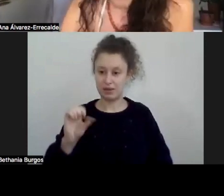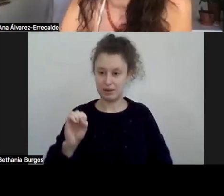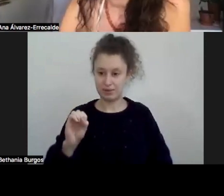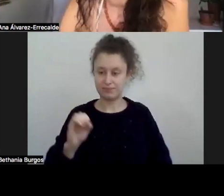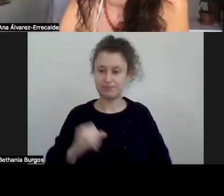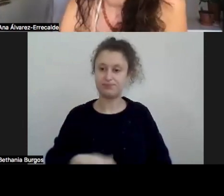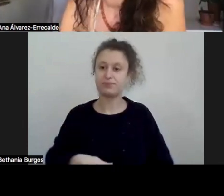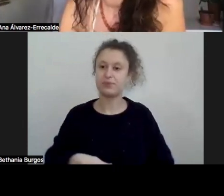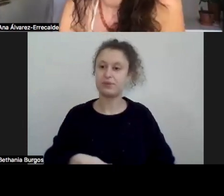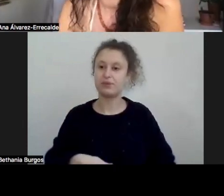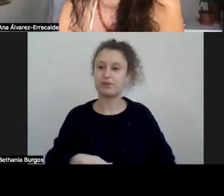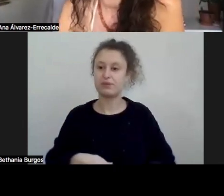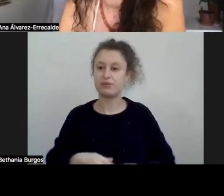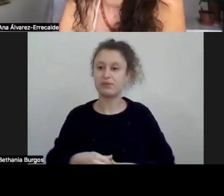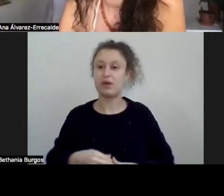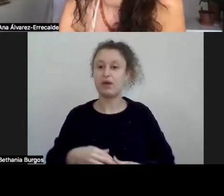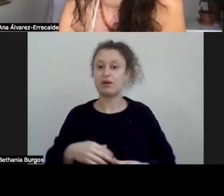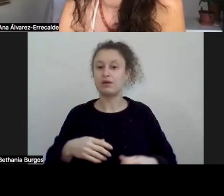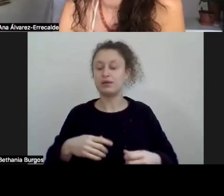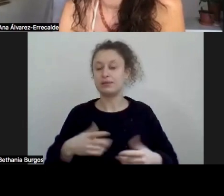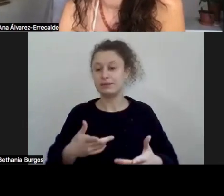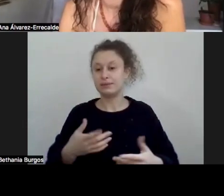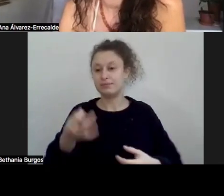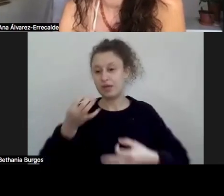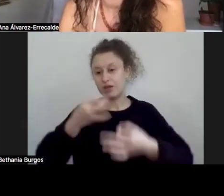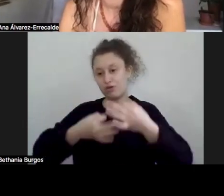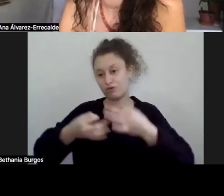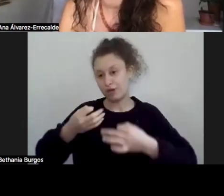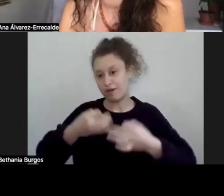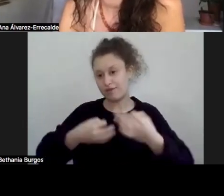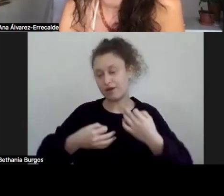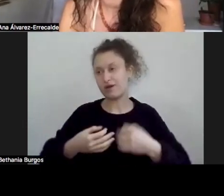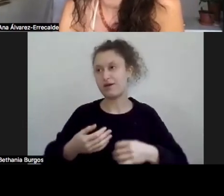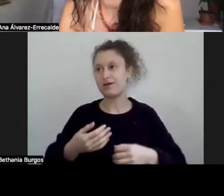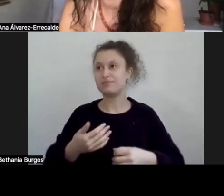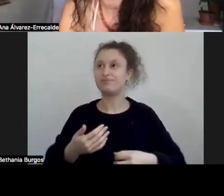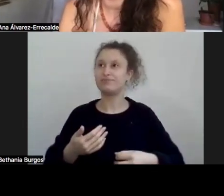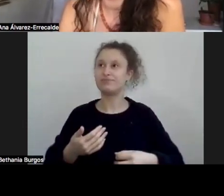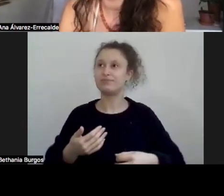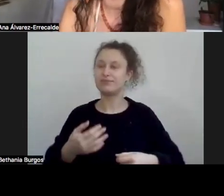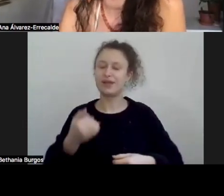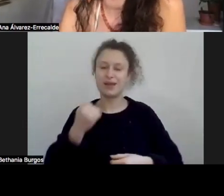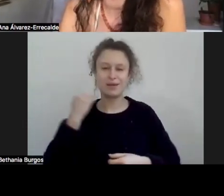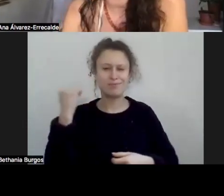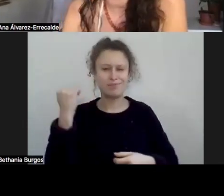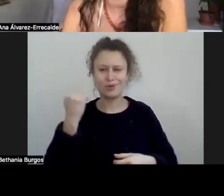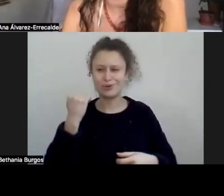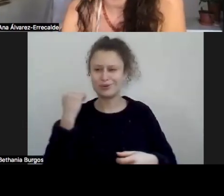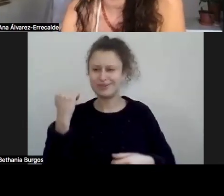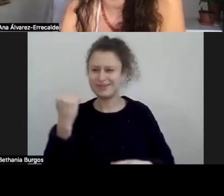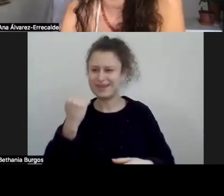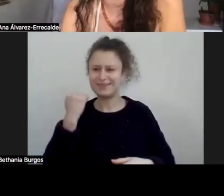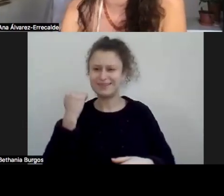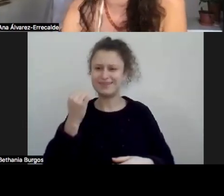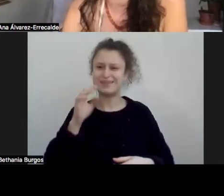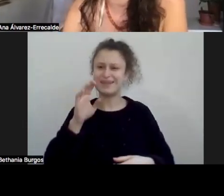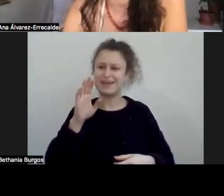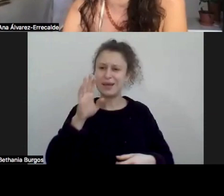Ana me contaba la importancia de la maternidad para ella, ¿no? A nivel de vida,